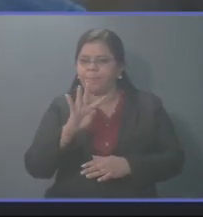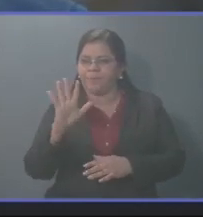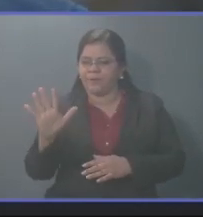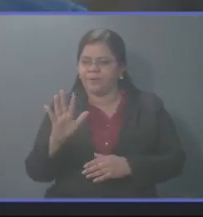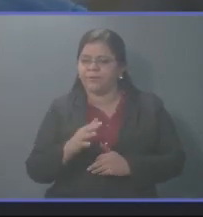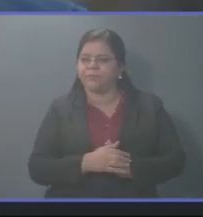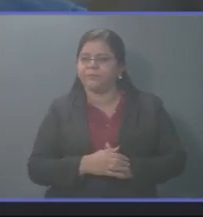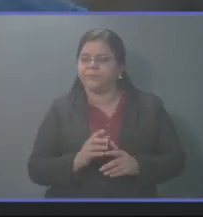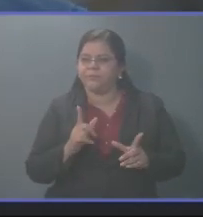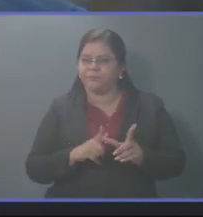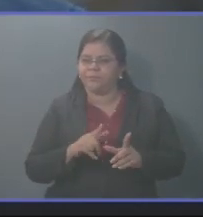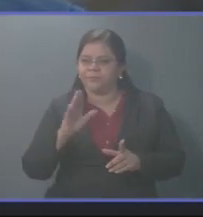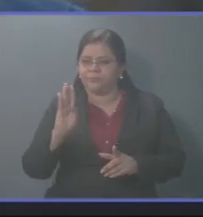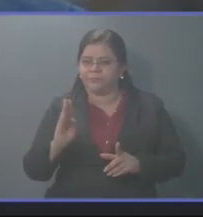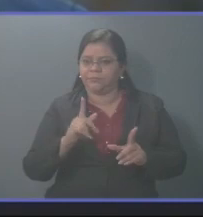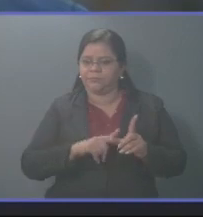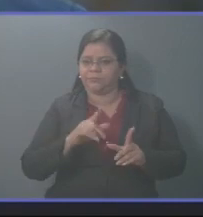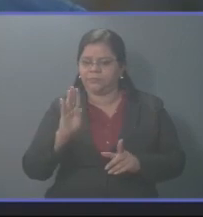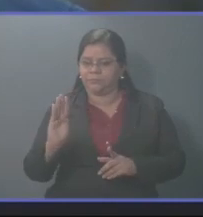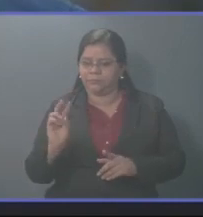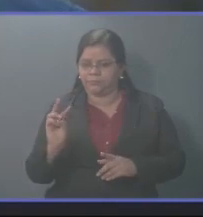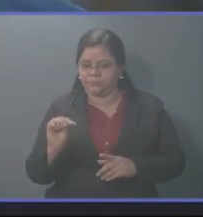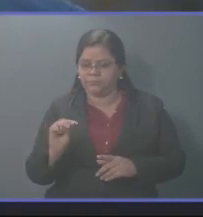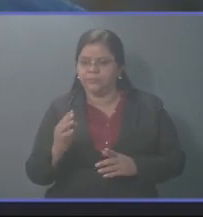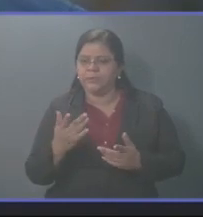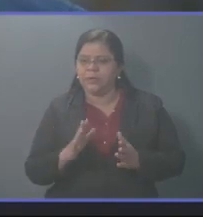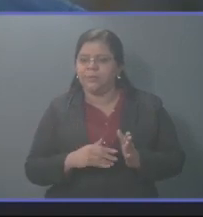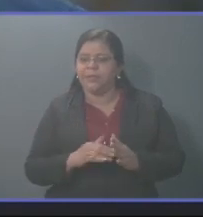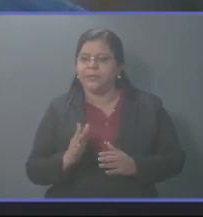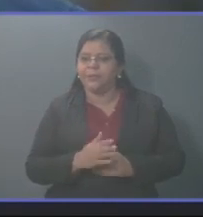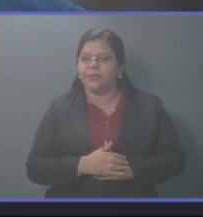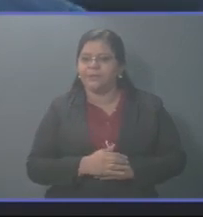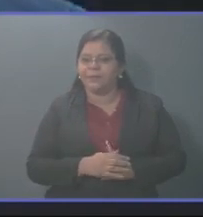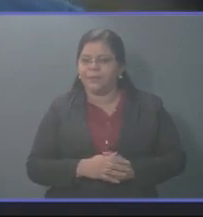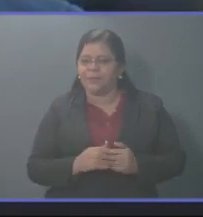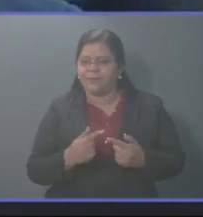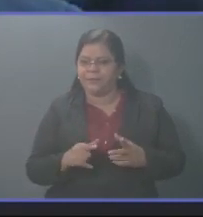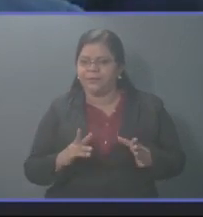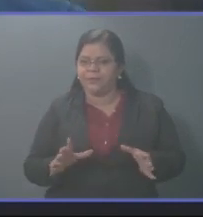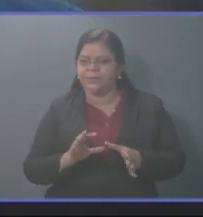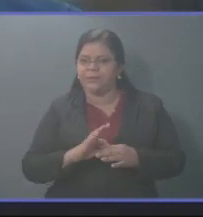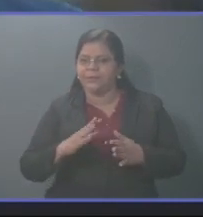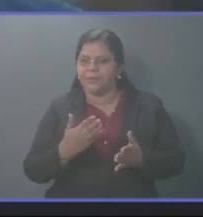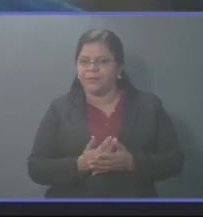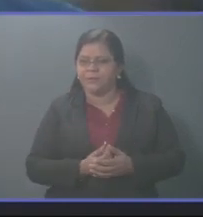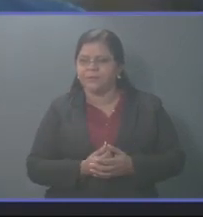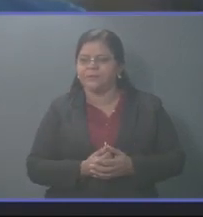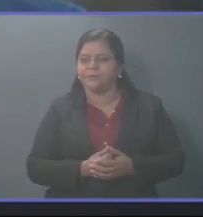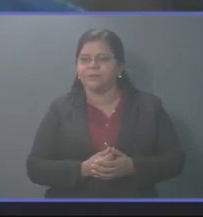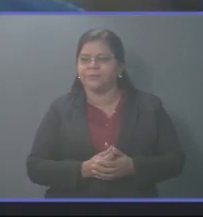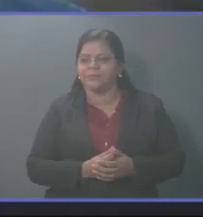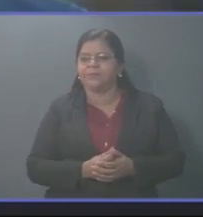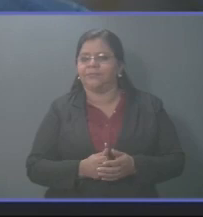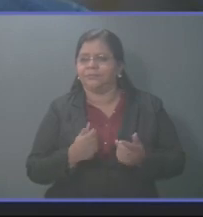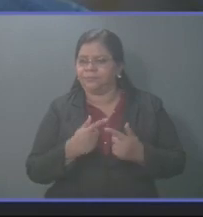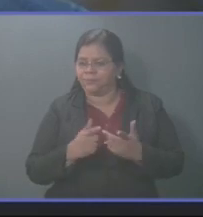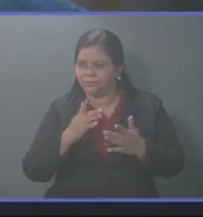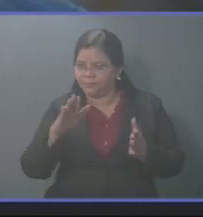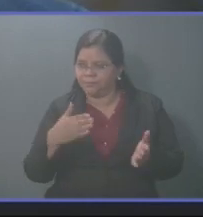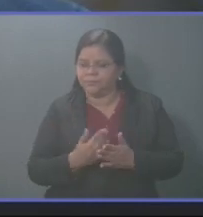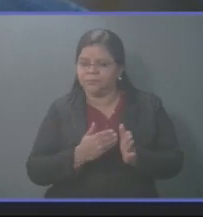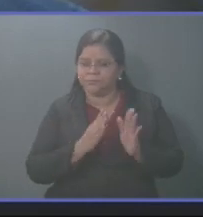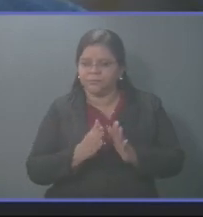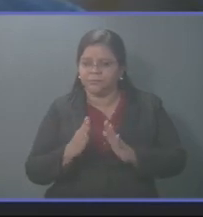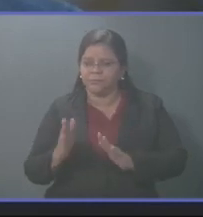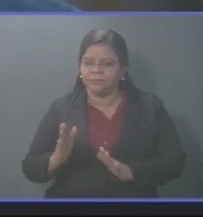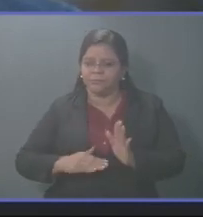45, literales B y M, se acepta la observación quedando dichos literales de la siguiente manera. B. Elaborar el